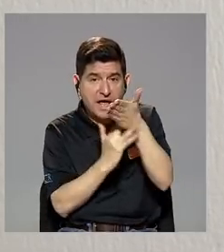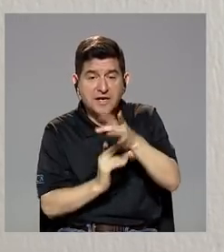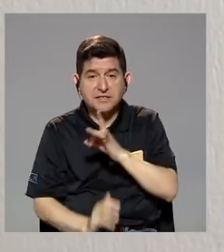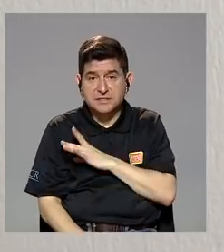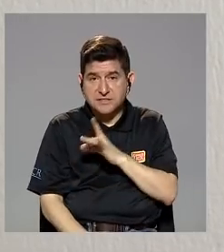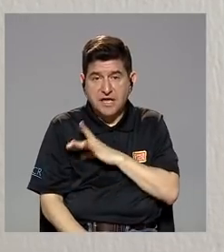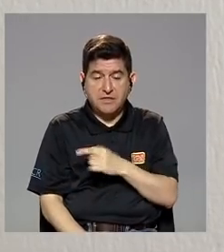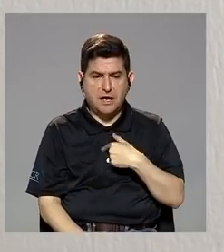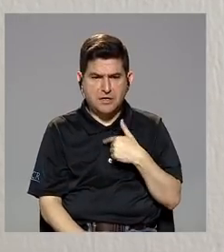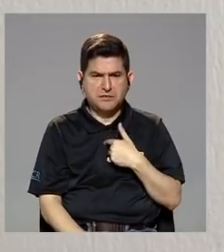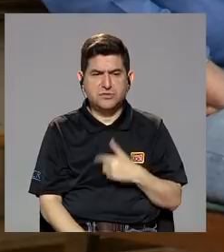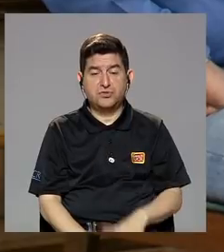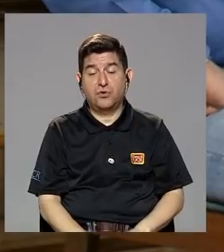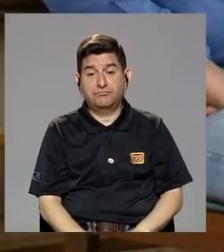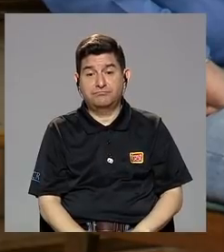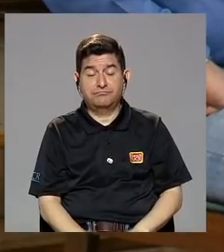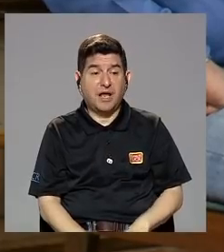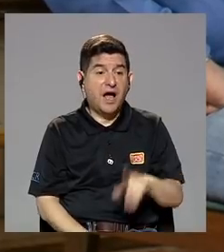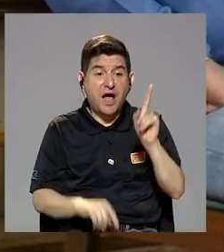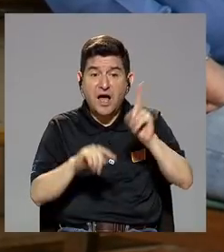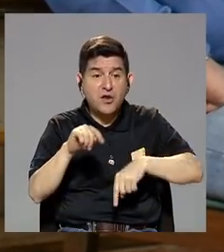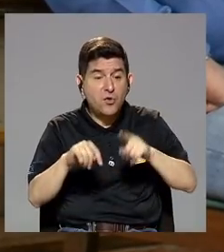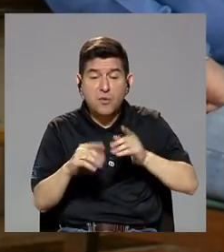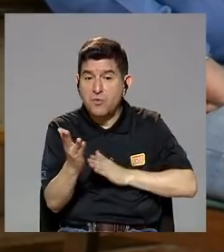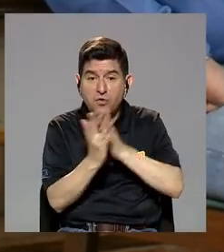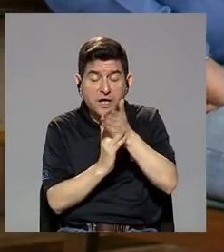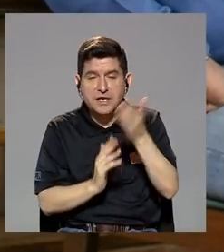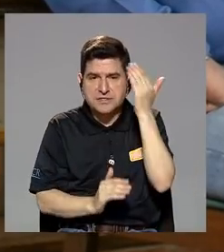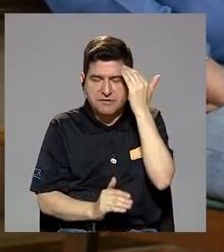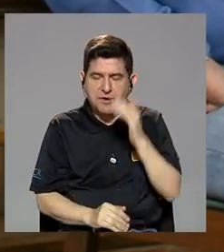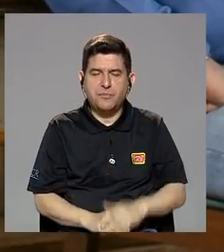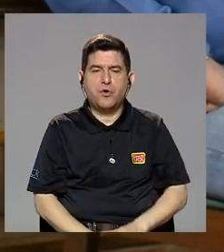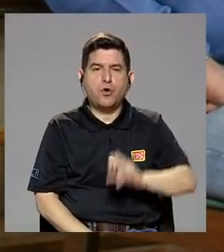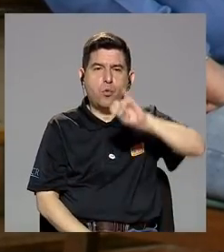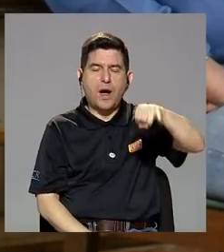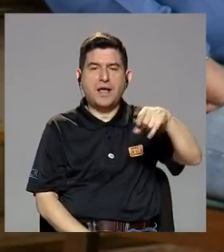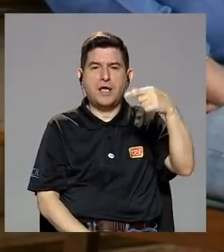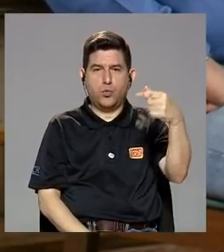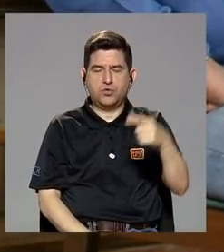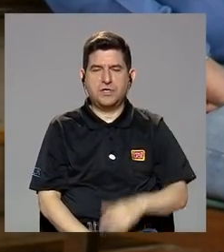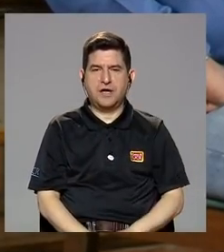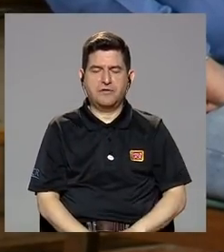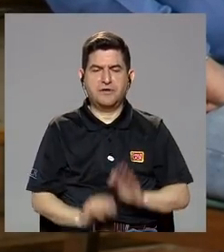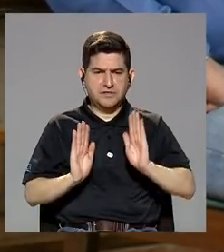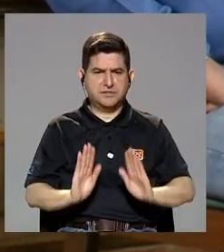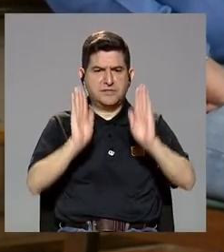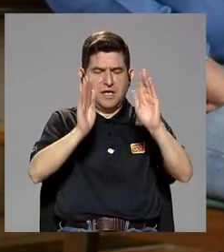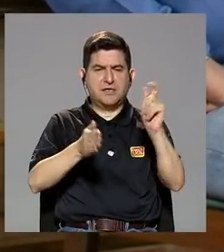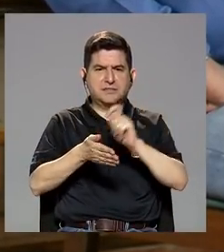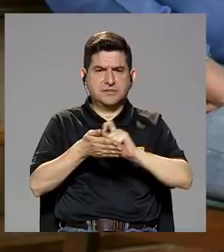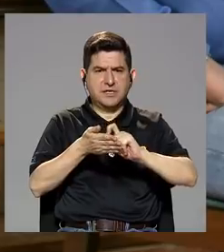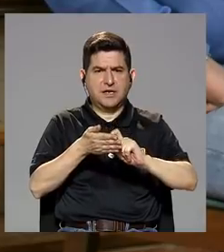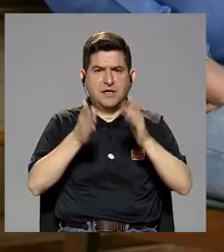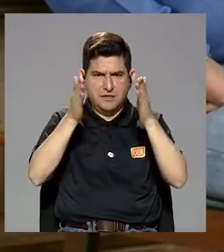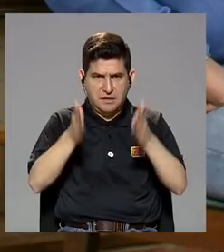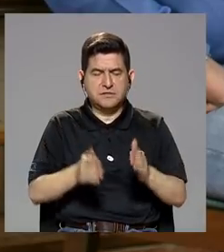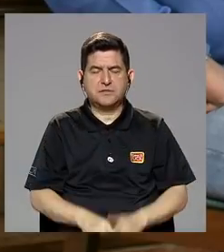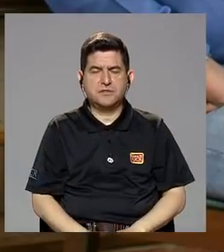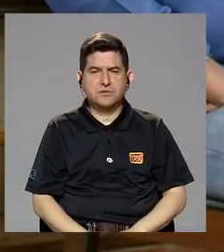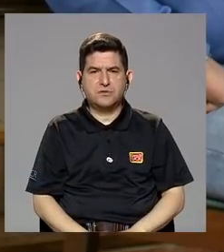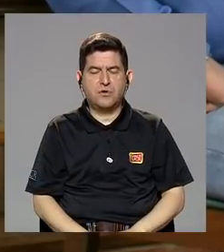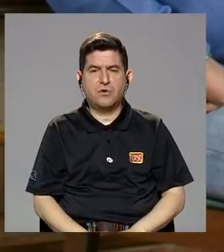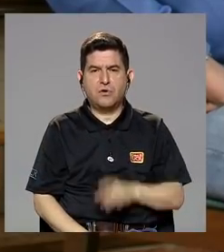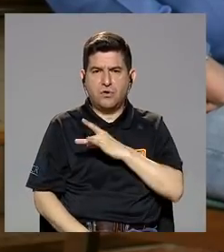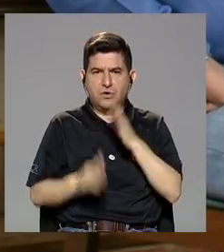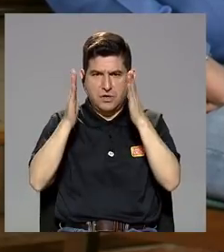yo me entero entre paréntesis que no podía entrar a chile por don joaquín gutiérrez gran costarricense y un hombre que en chile